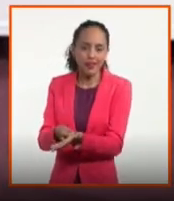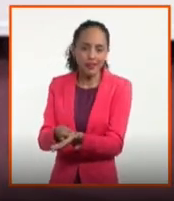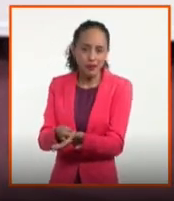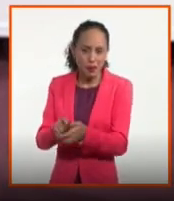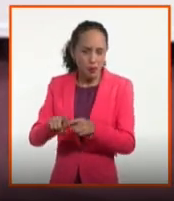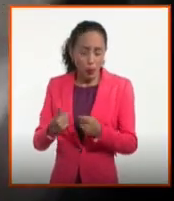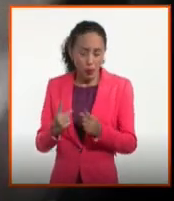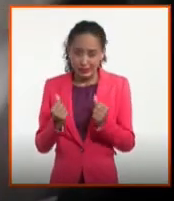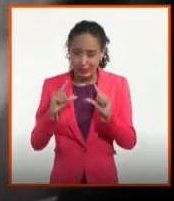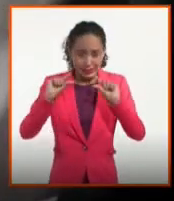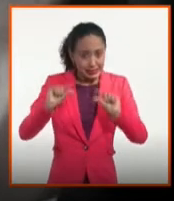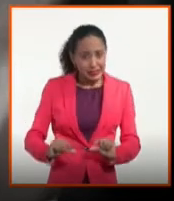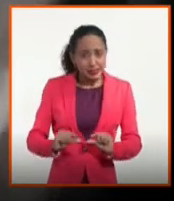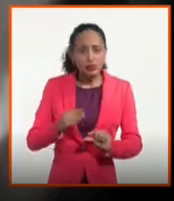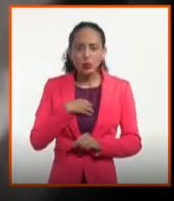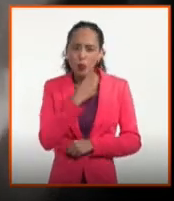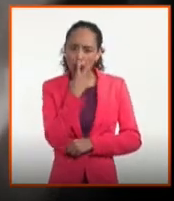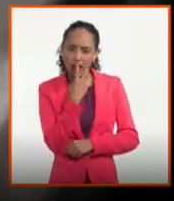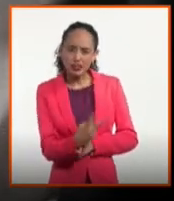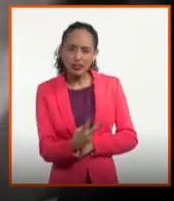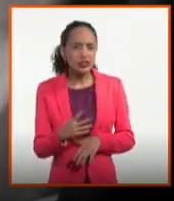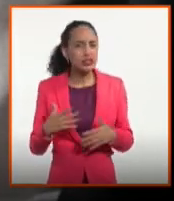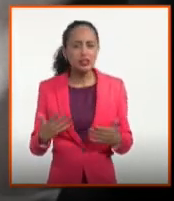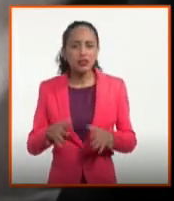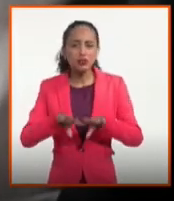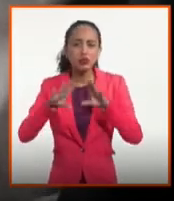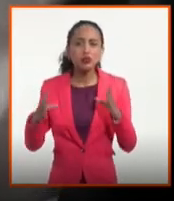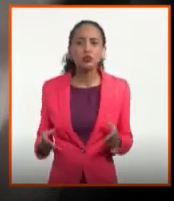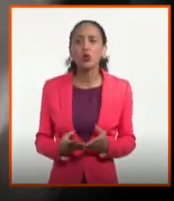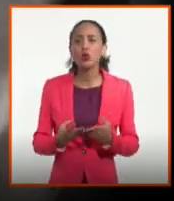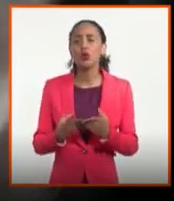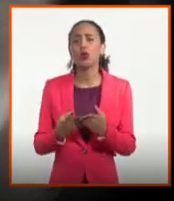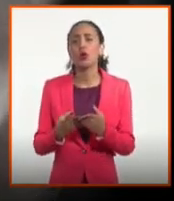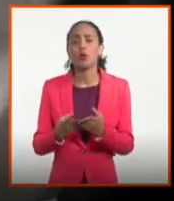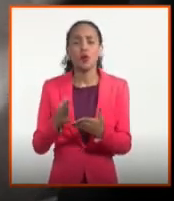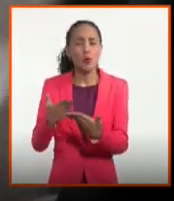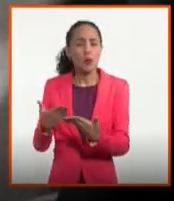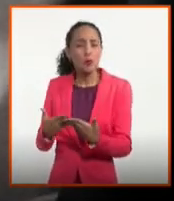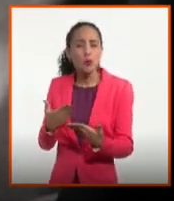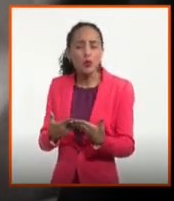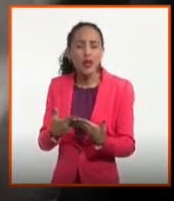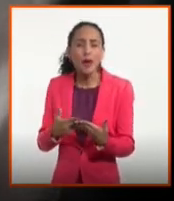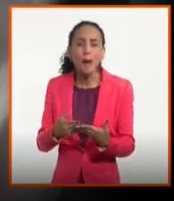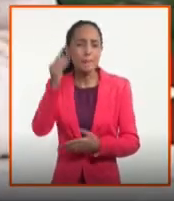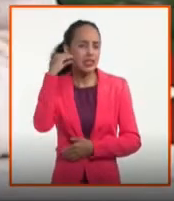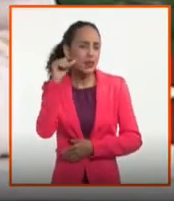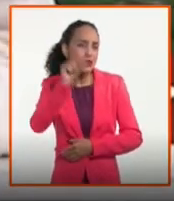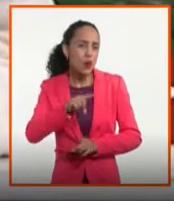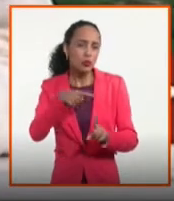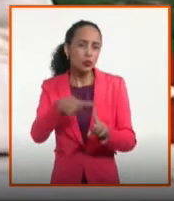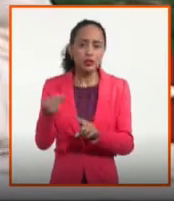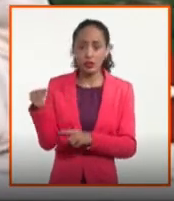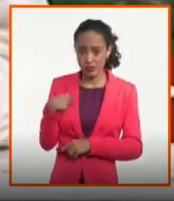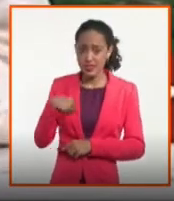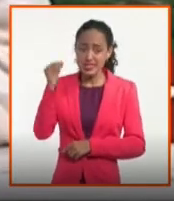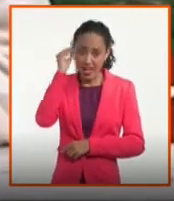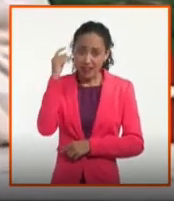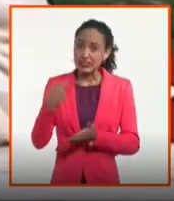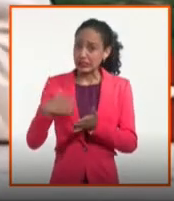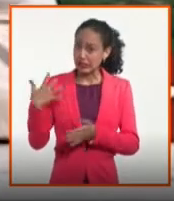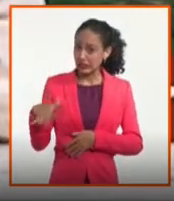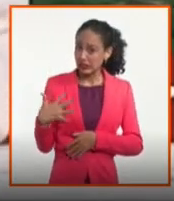teníamos tuvimos que dedicar los entonces a todos aquellos kits de diagnóstico y sabemos lo que nos costó y lo que nos pasó se logró